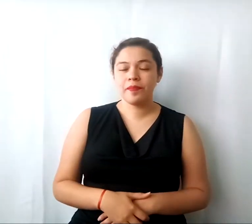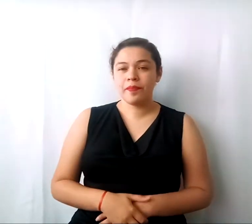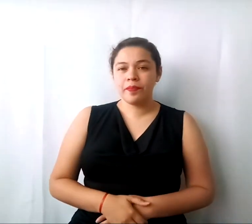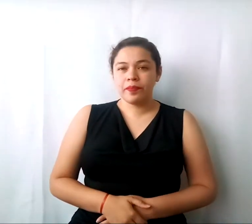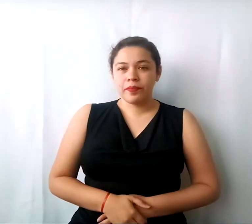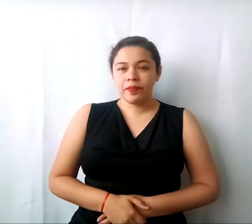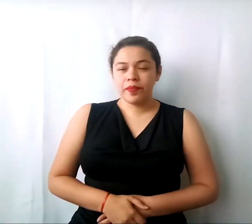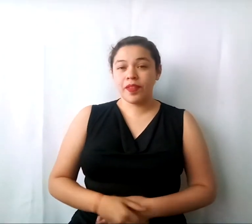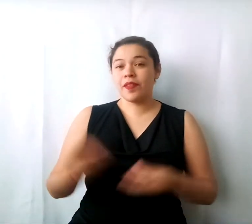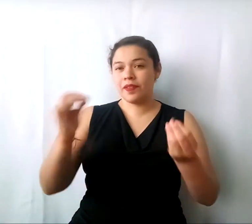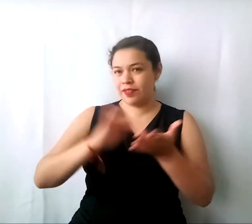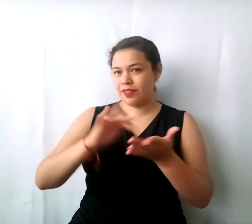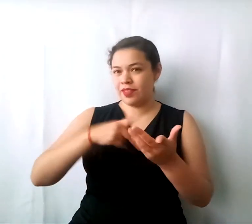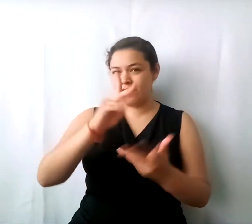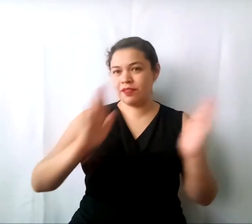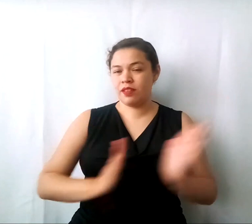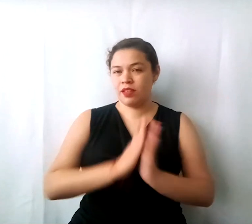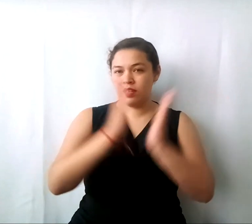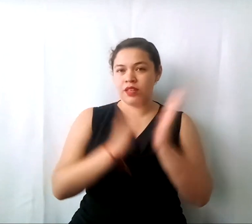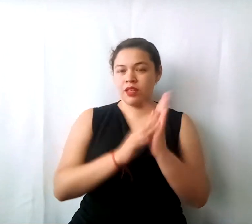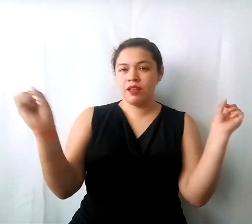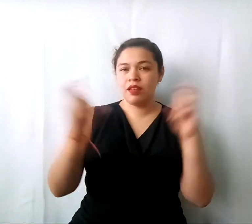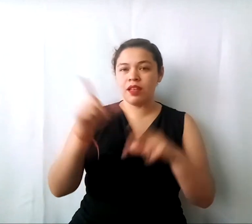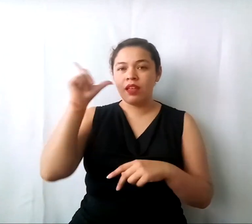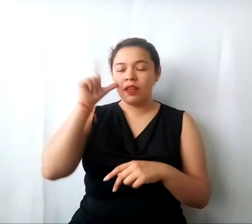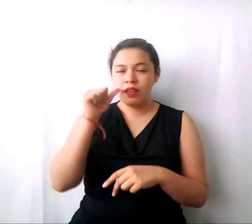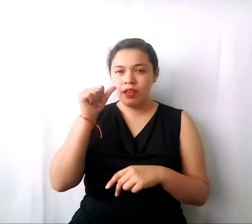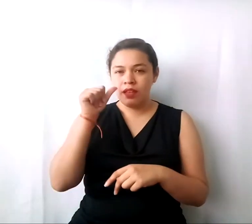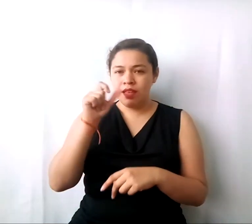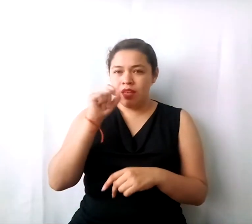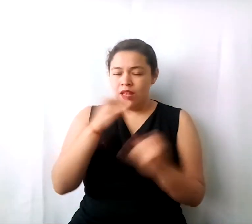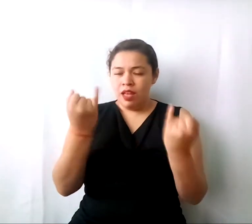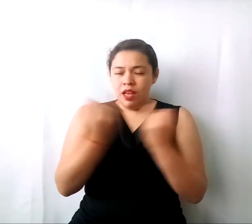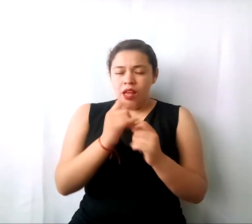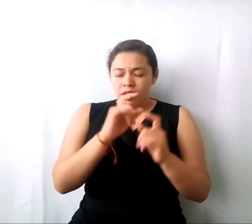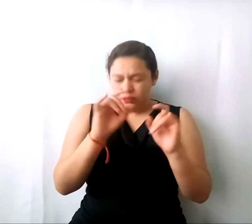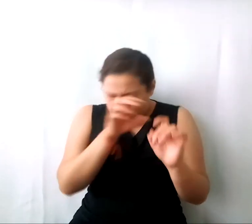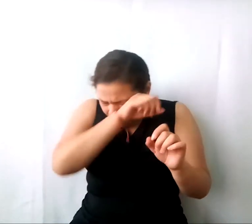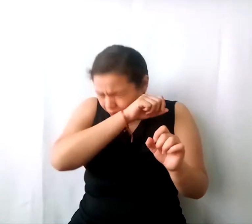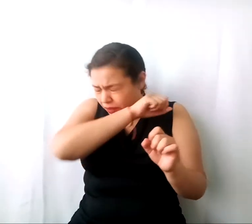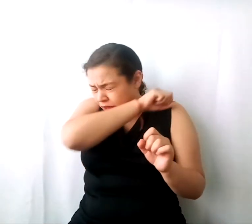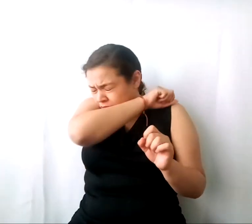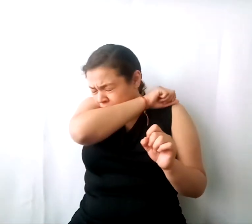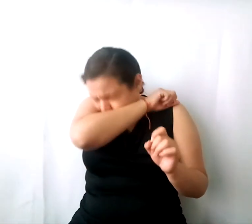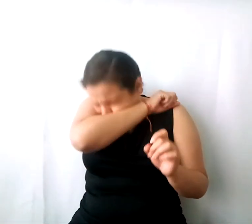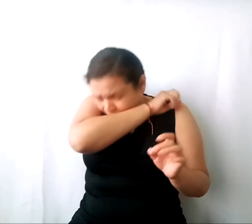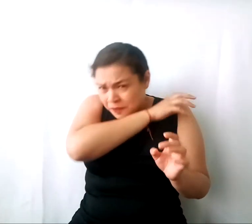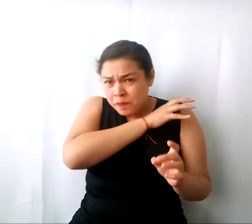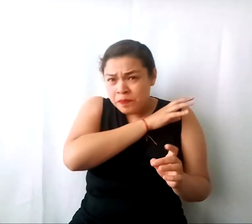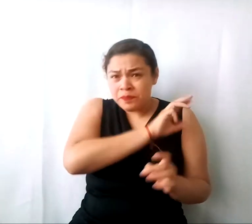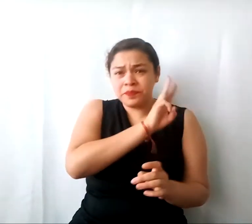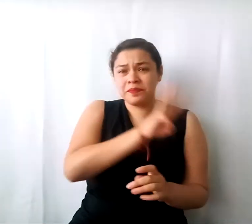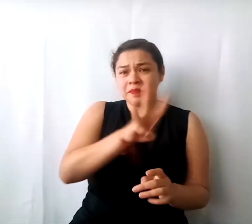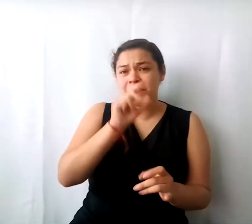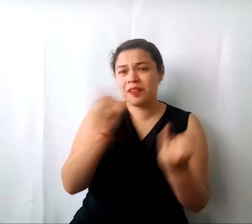Pues les agradecemos su participación. Nos vemos mañana por la misma liga por la cual accedieron el día de hoy. Muchas